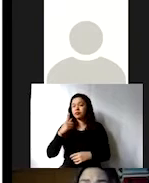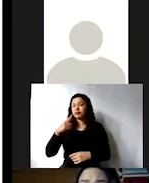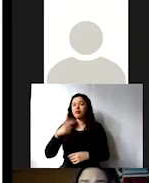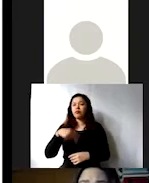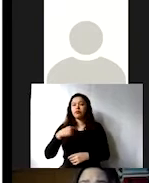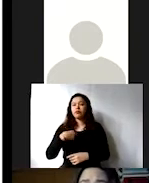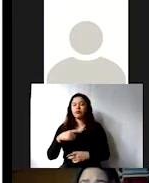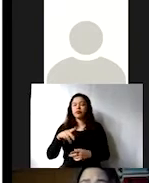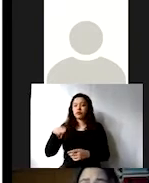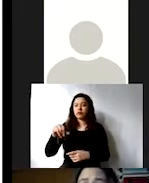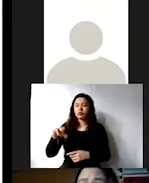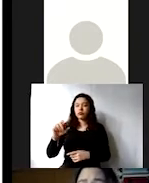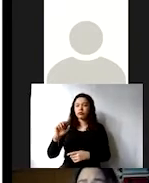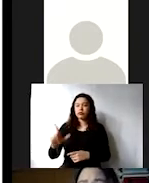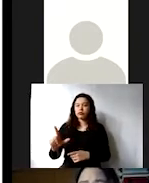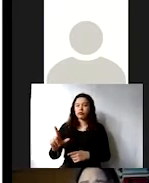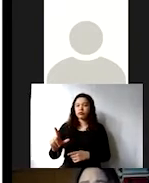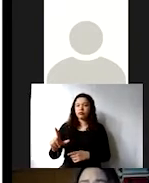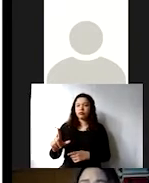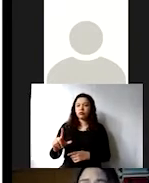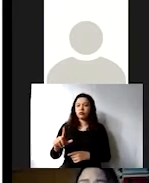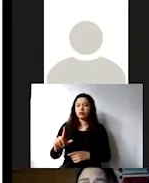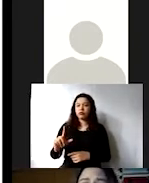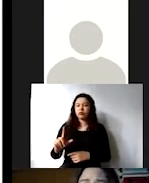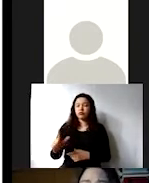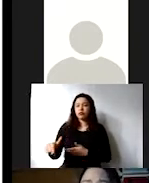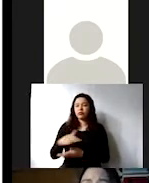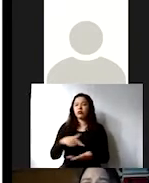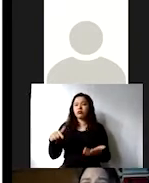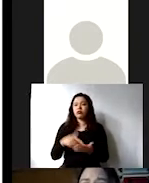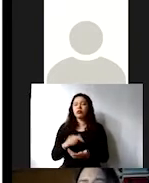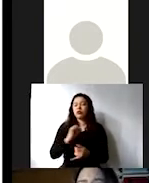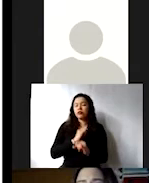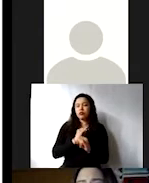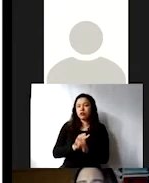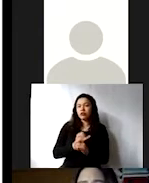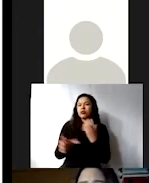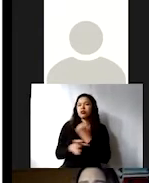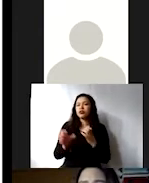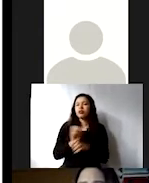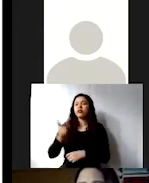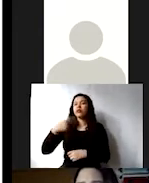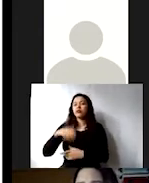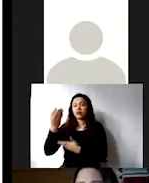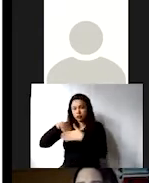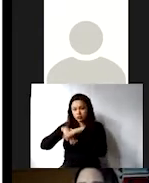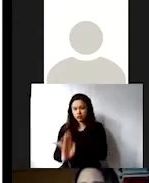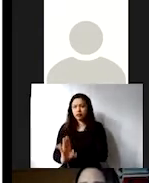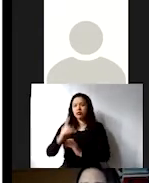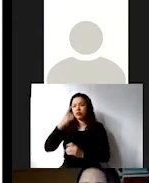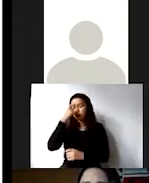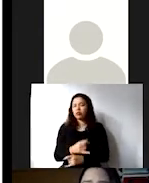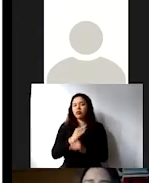yo un manualito donde vengan todos los sitios web y los recursos donde ustedes se puedan meter a cada una de estas bases